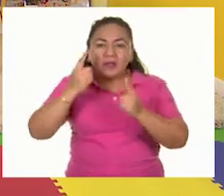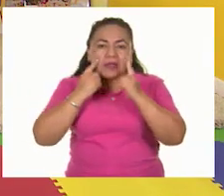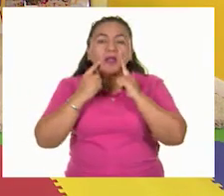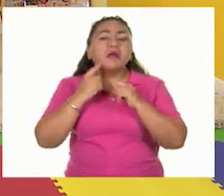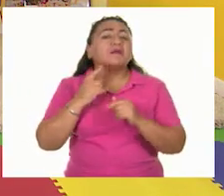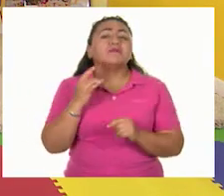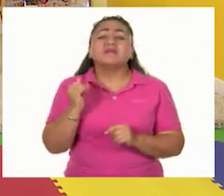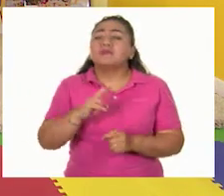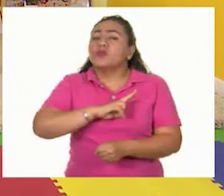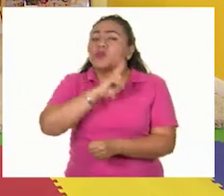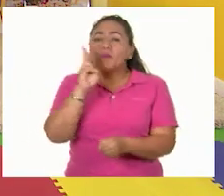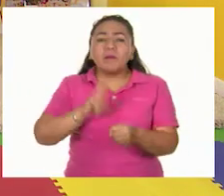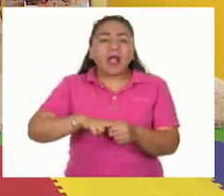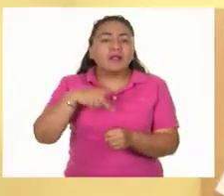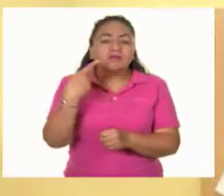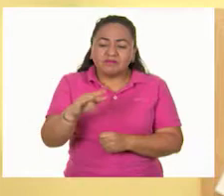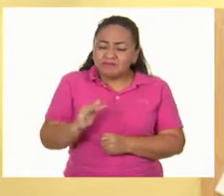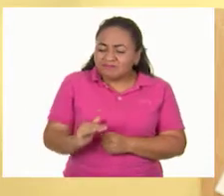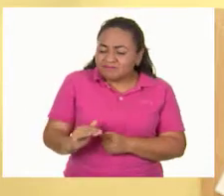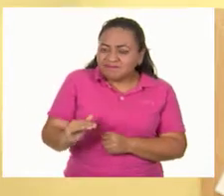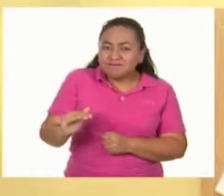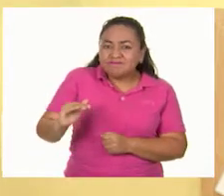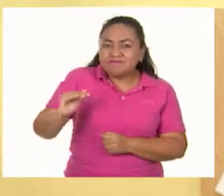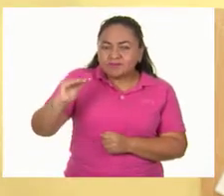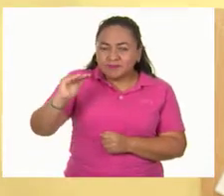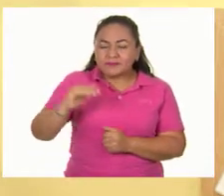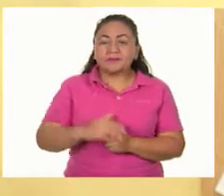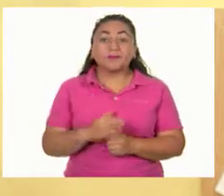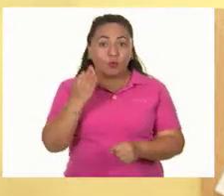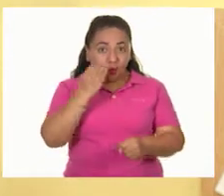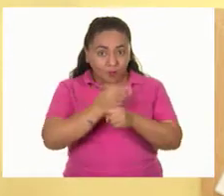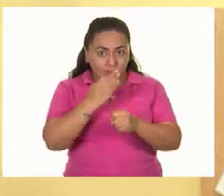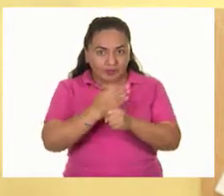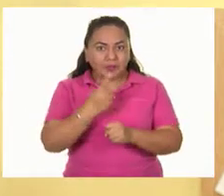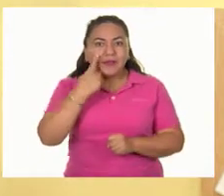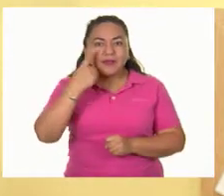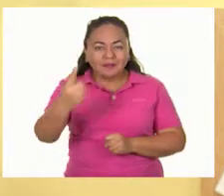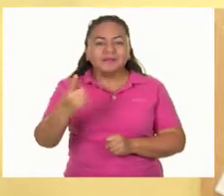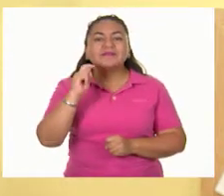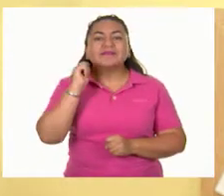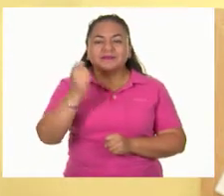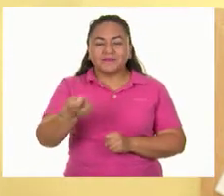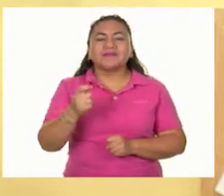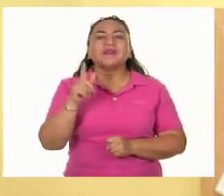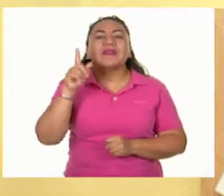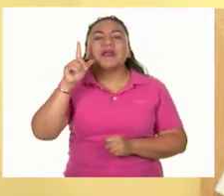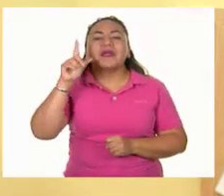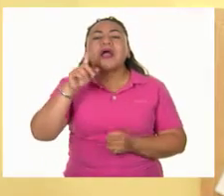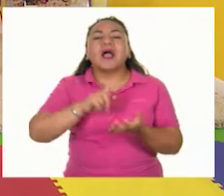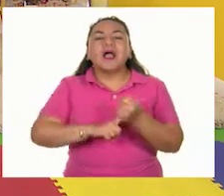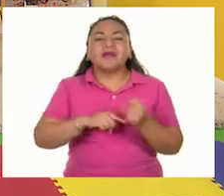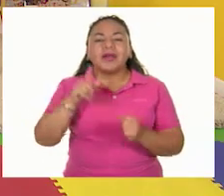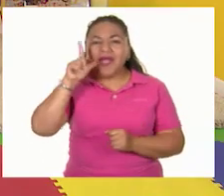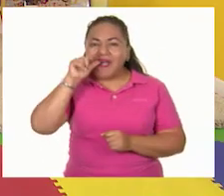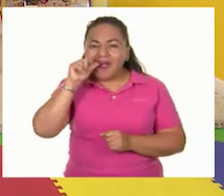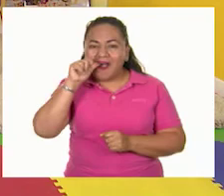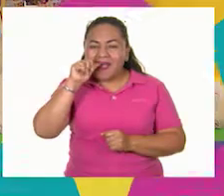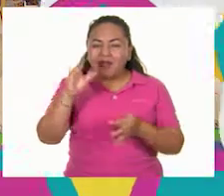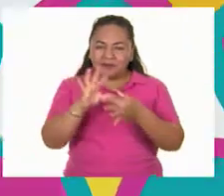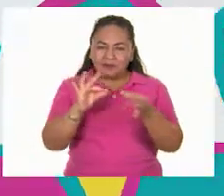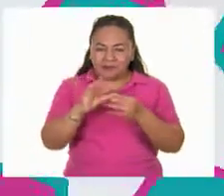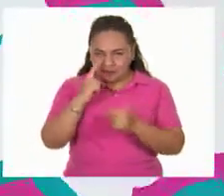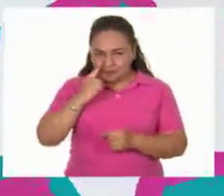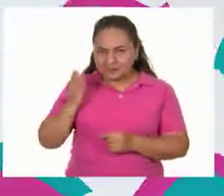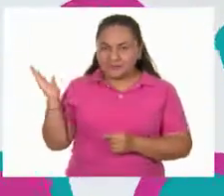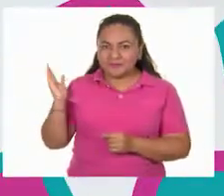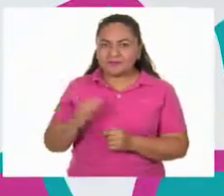parte fundamental de su desarrollo. Ahora vamos a escuchar lo que don Leopoldo nos tiene que contar al respecto. Vamos a